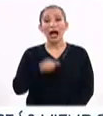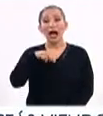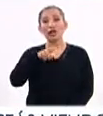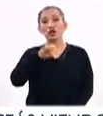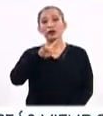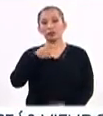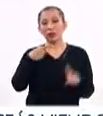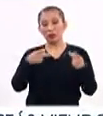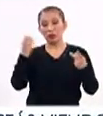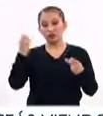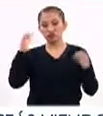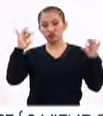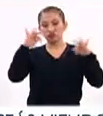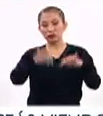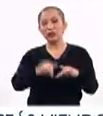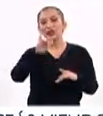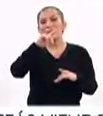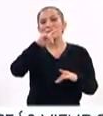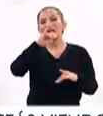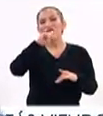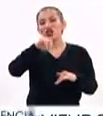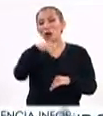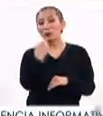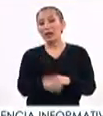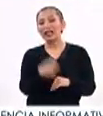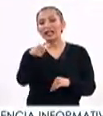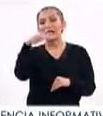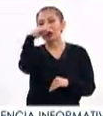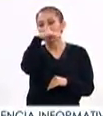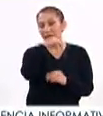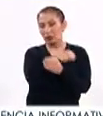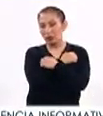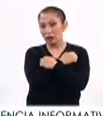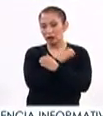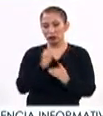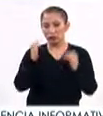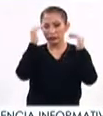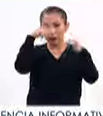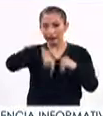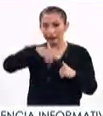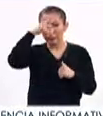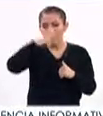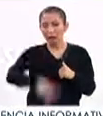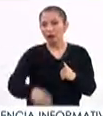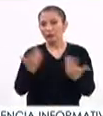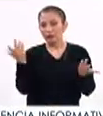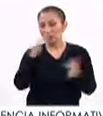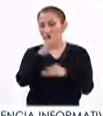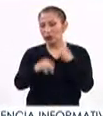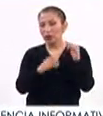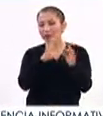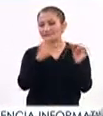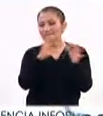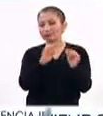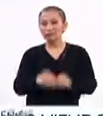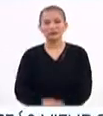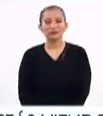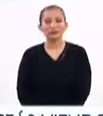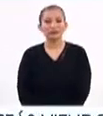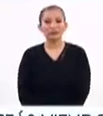NUYES organizó el foro Implicaciones de la obligatoriedad y gratuidad de la educación superior en México y te tenemos todos los detalles.